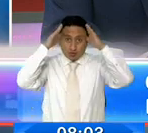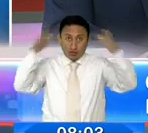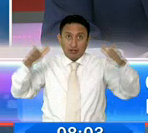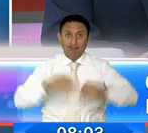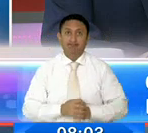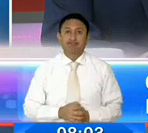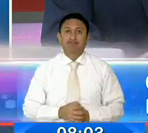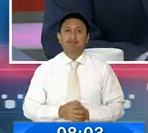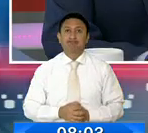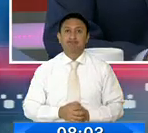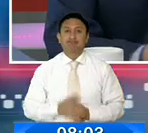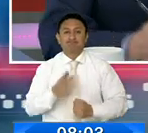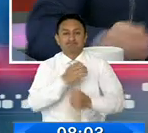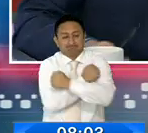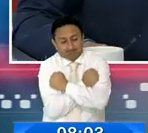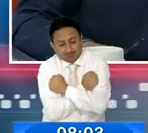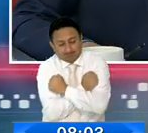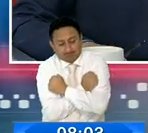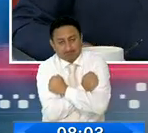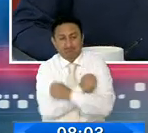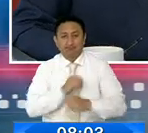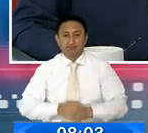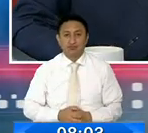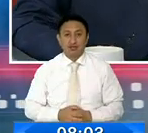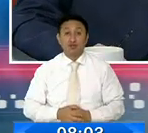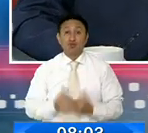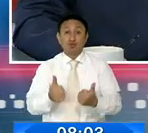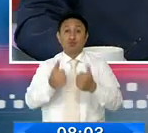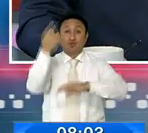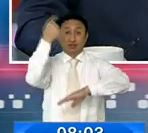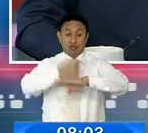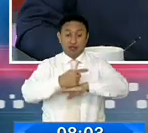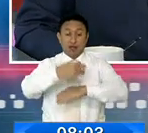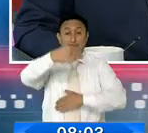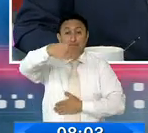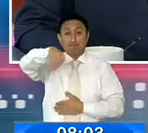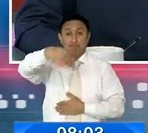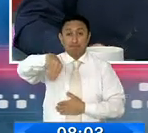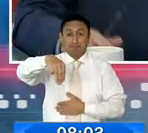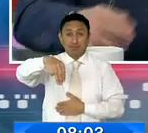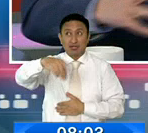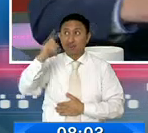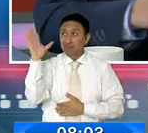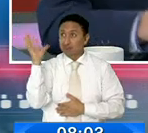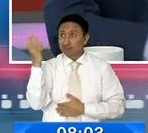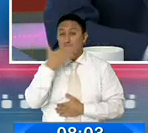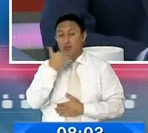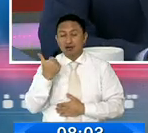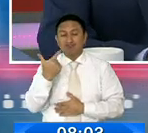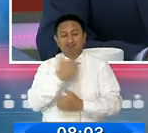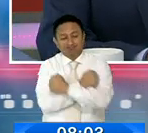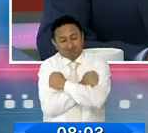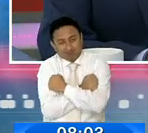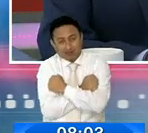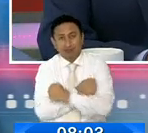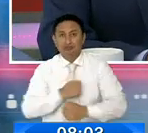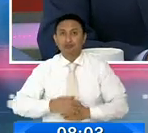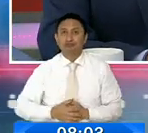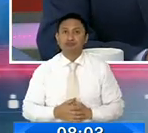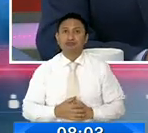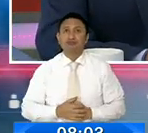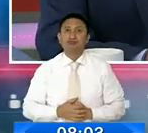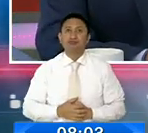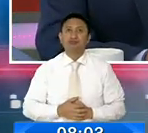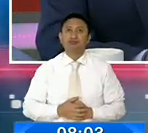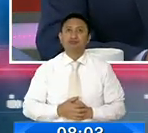Ministro, mándale un abrazo grande. Espero que el día sea bueno, que el miércoles pues mejore el clima también. Un abrazo. Oiga, buenas noticias. Dígame. Como